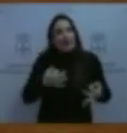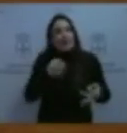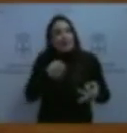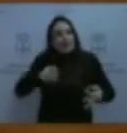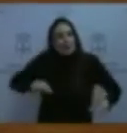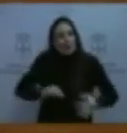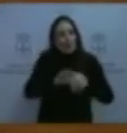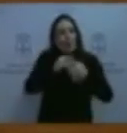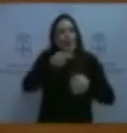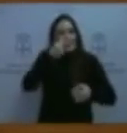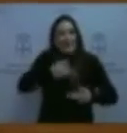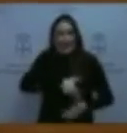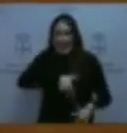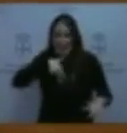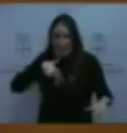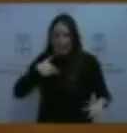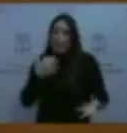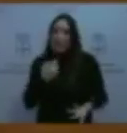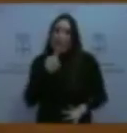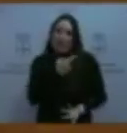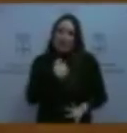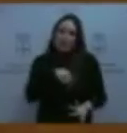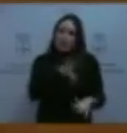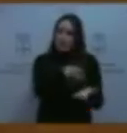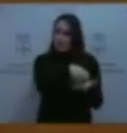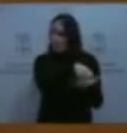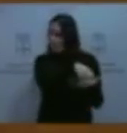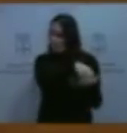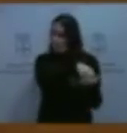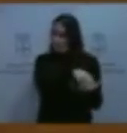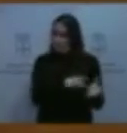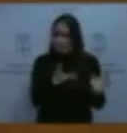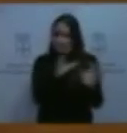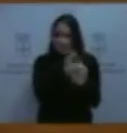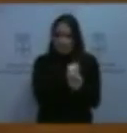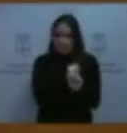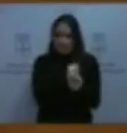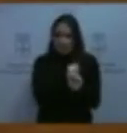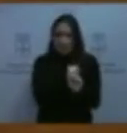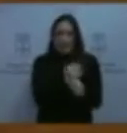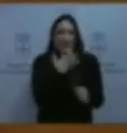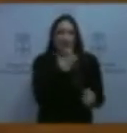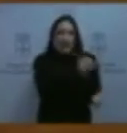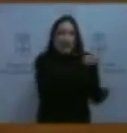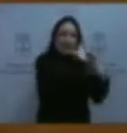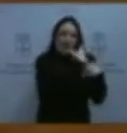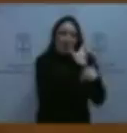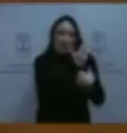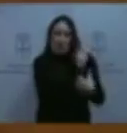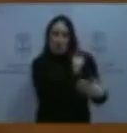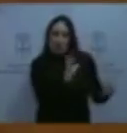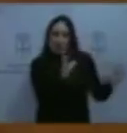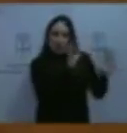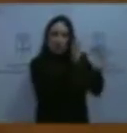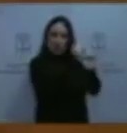interés general. Y tengo que decirle que tenemos dudas. La opacidad no es gratuita. Cuando ustedes no dan determinada información, no lo hacen